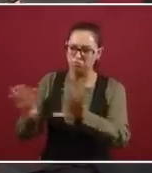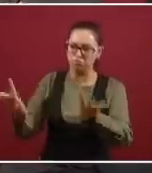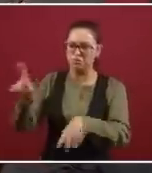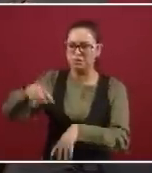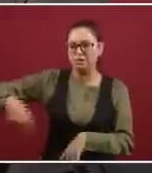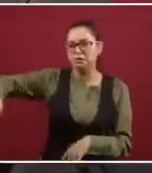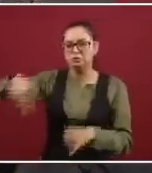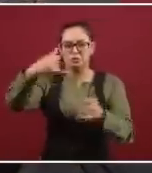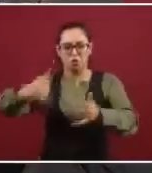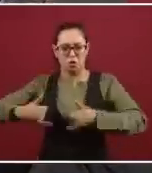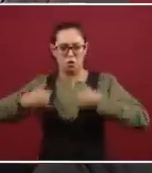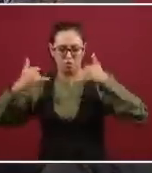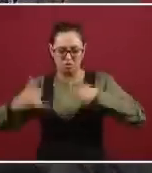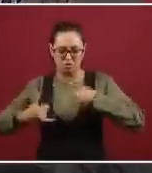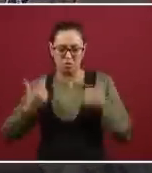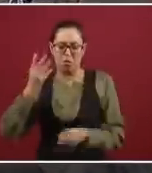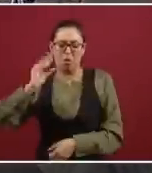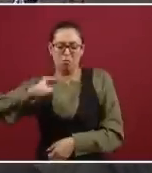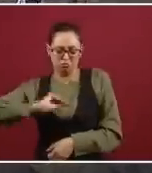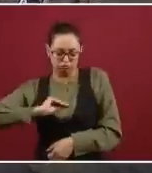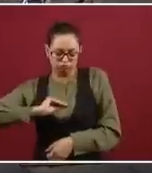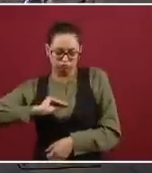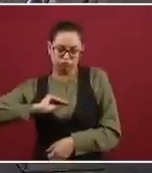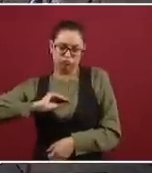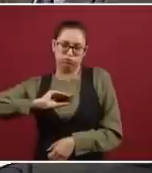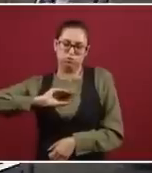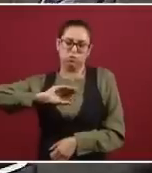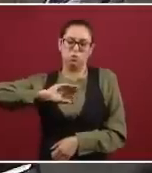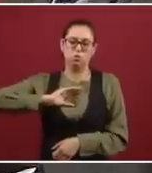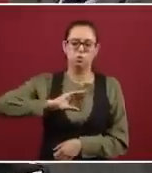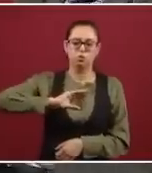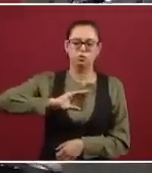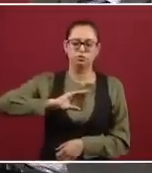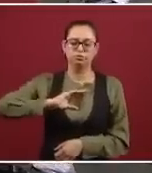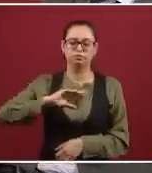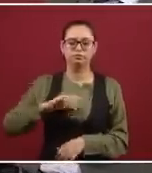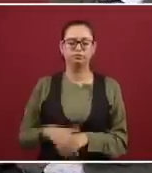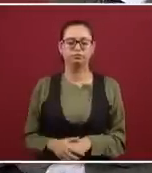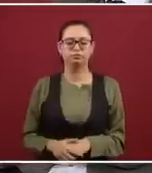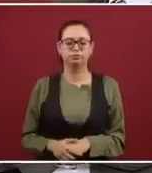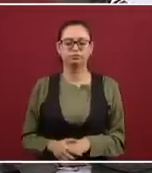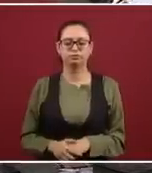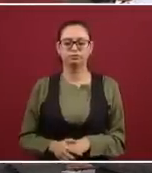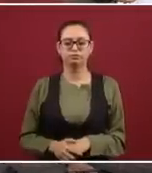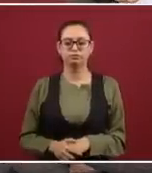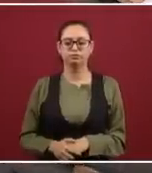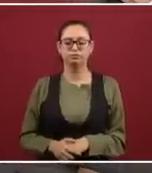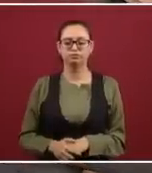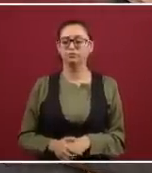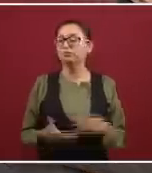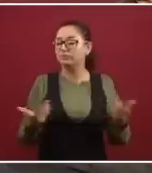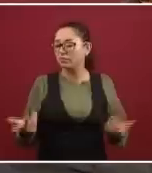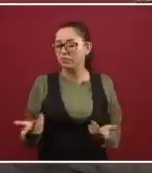Está demostrado que en donde hay más consumo,